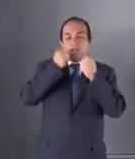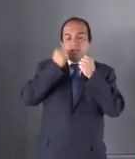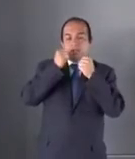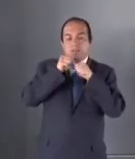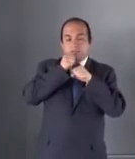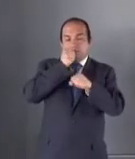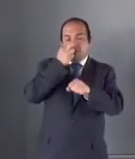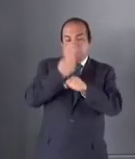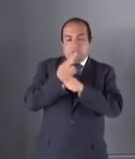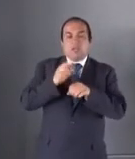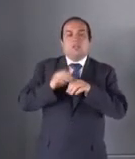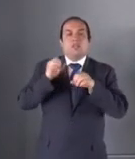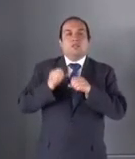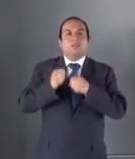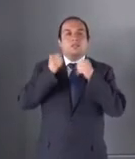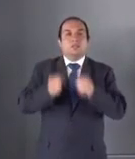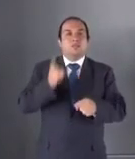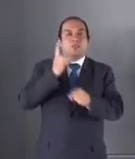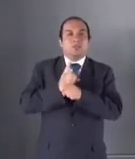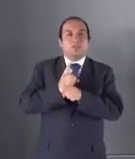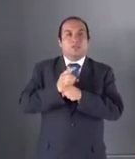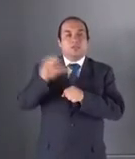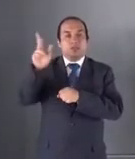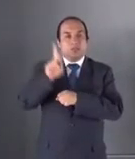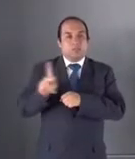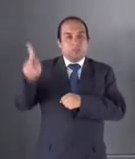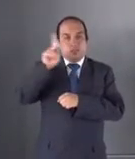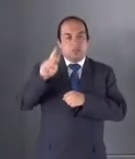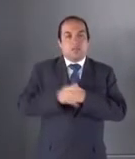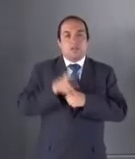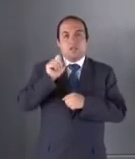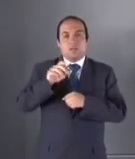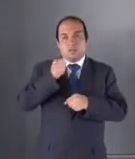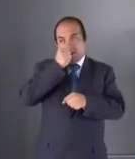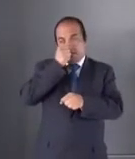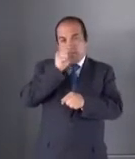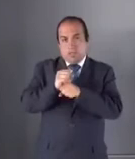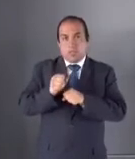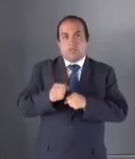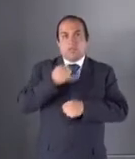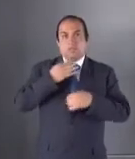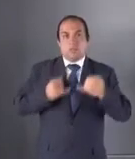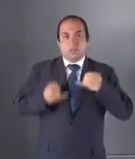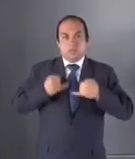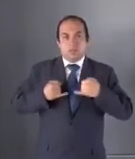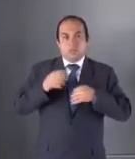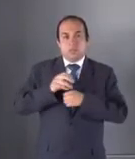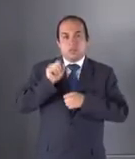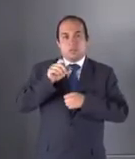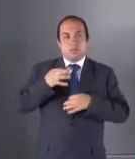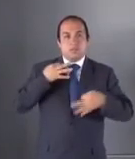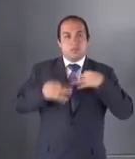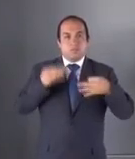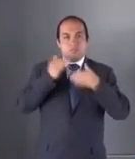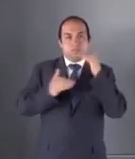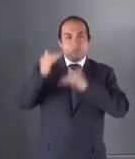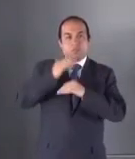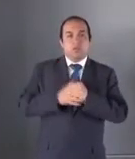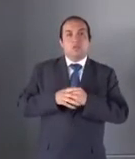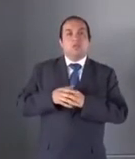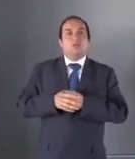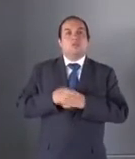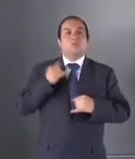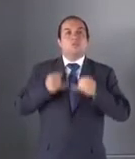Ciudadana, de la Fiscalía General de Justicia, inclusive en coordinación hoy con el Tribunal Superior de Justicia de la Ciudad de México, es